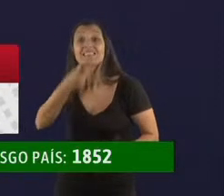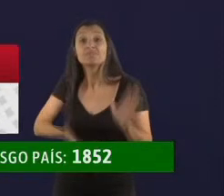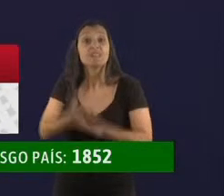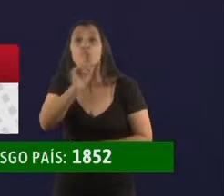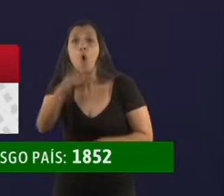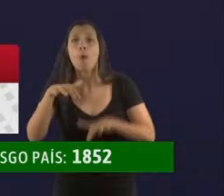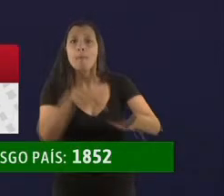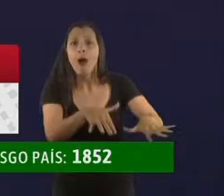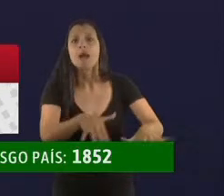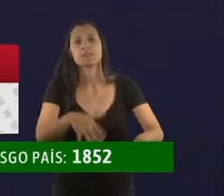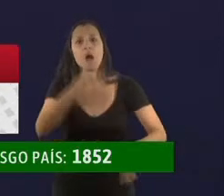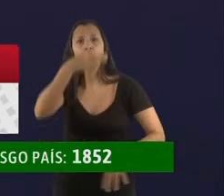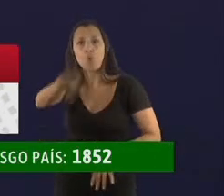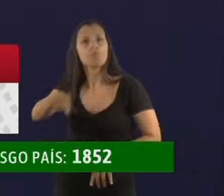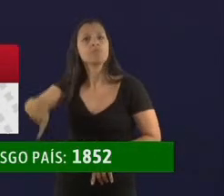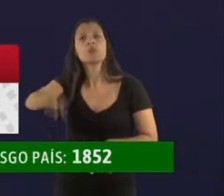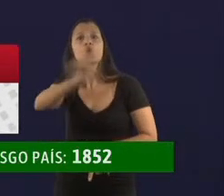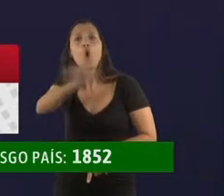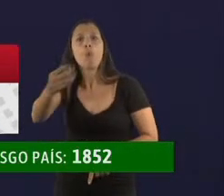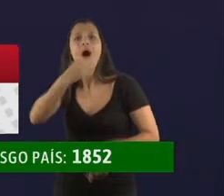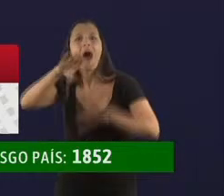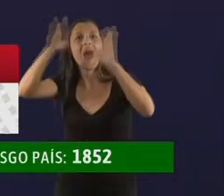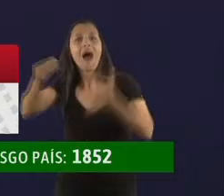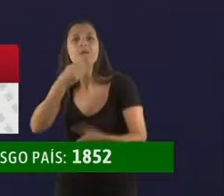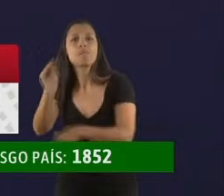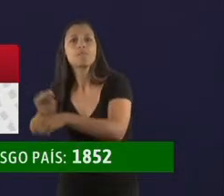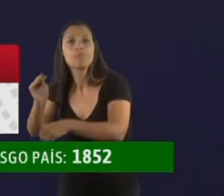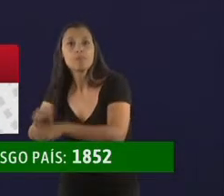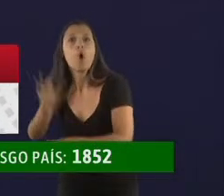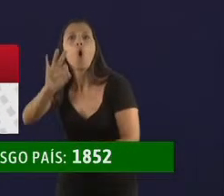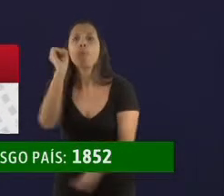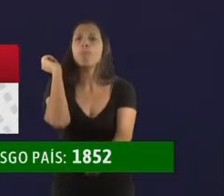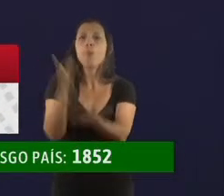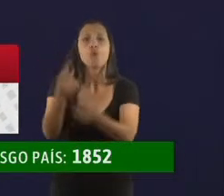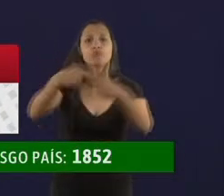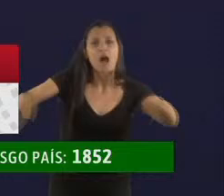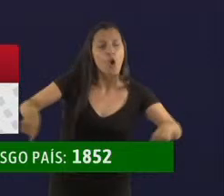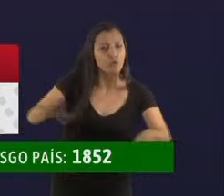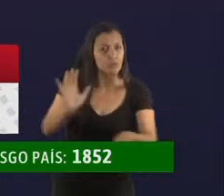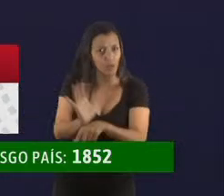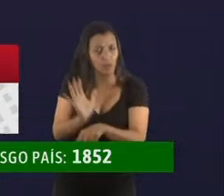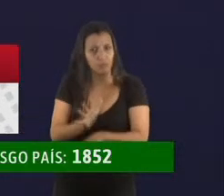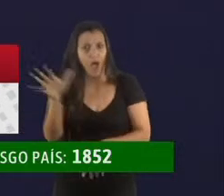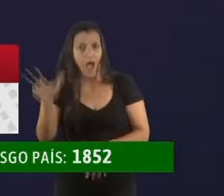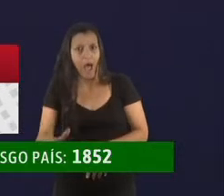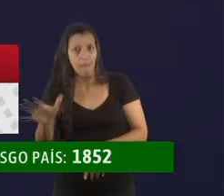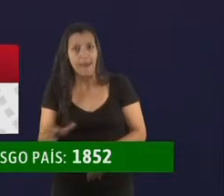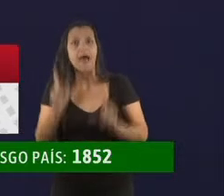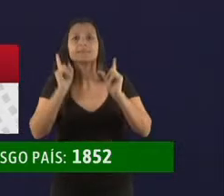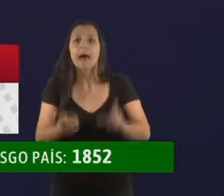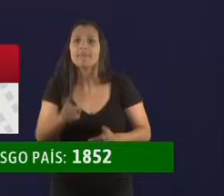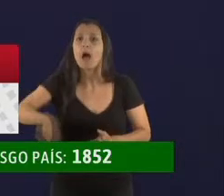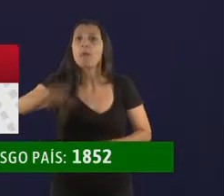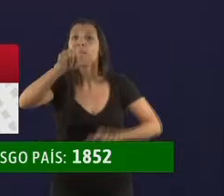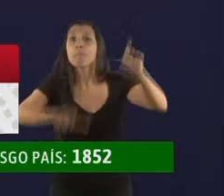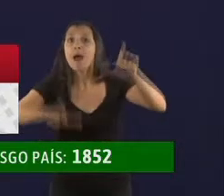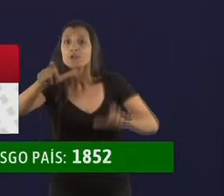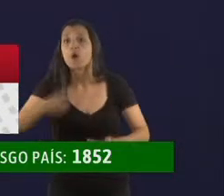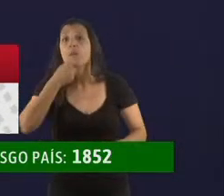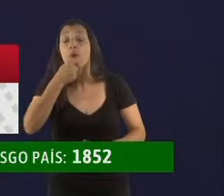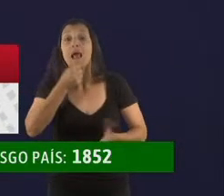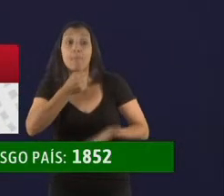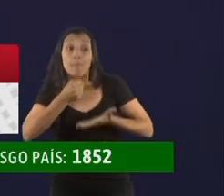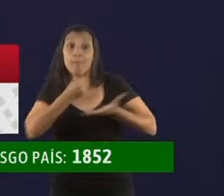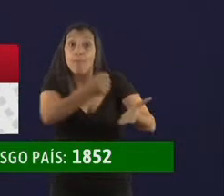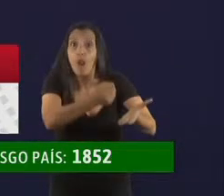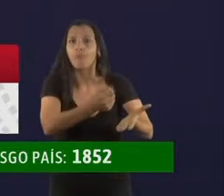marchas o cobrarles algún tipo de multa además de por supuesto quitarle es parte de lo que de lo que cobran de